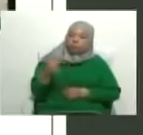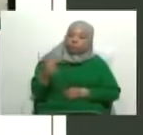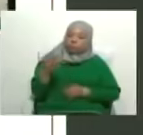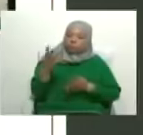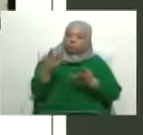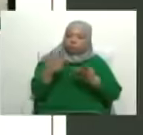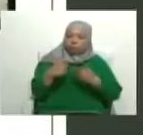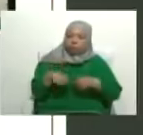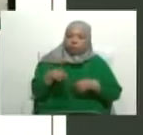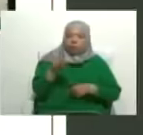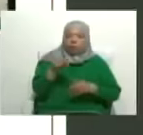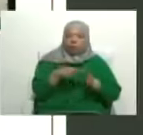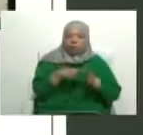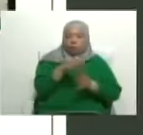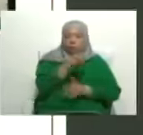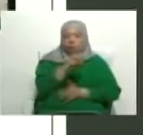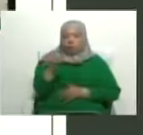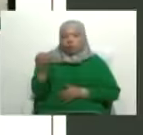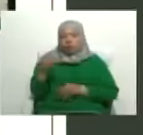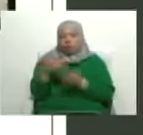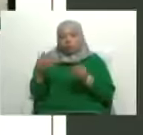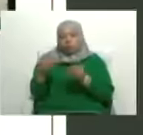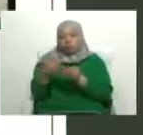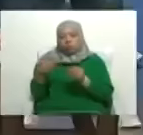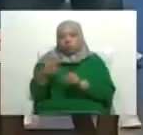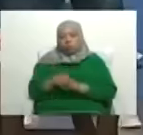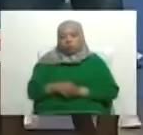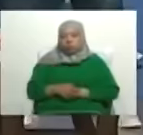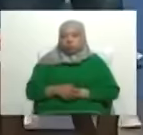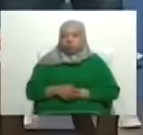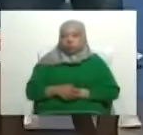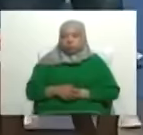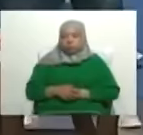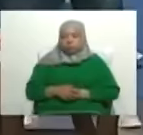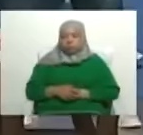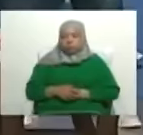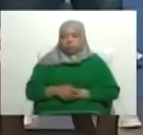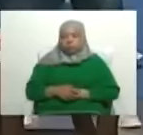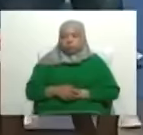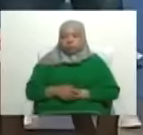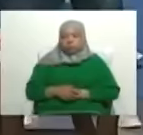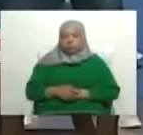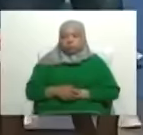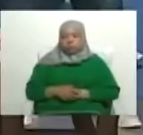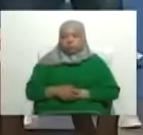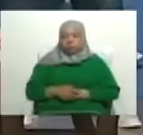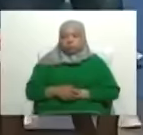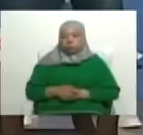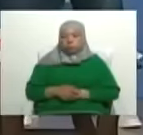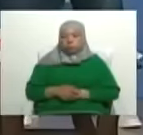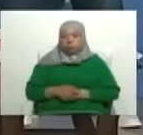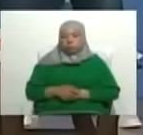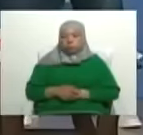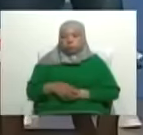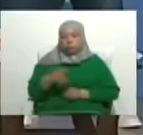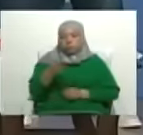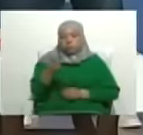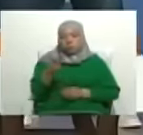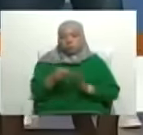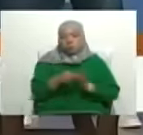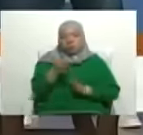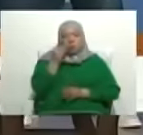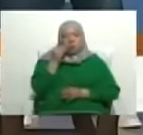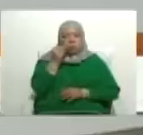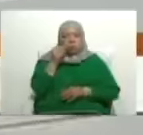tantos mil dólares. Toma, toma, toma. Y he publicado con unos tontos, unos dobles disfrazados ahí